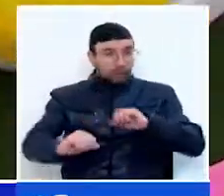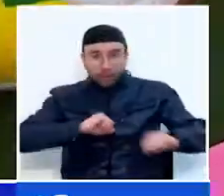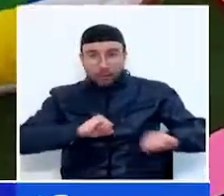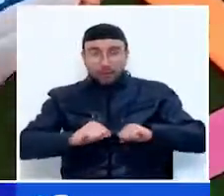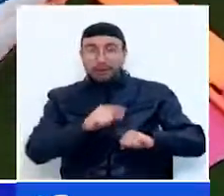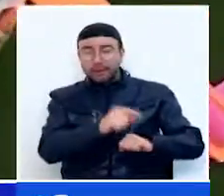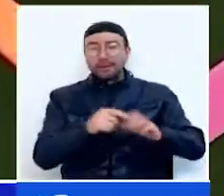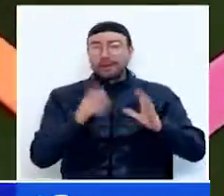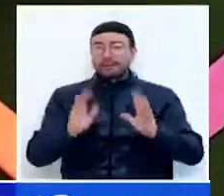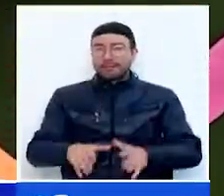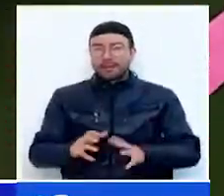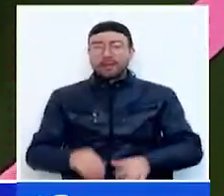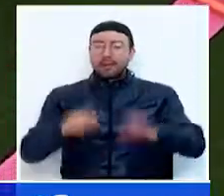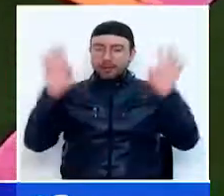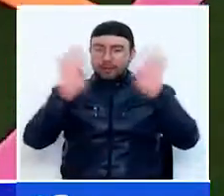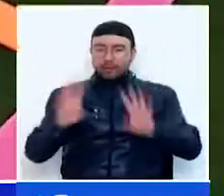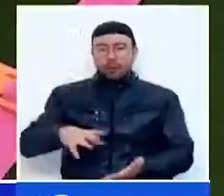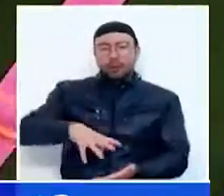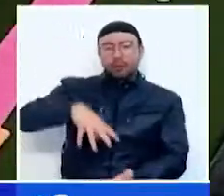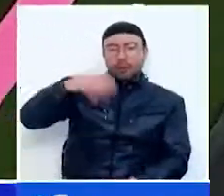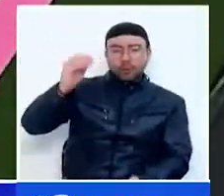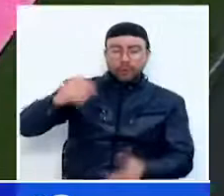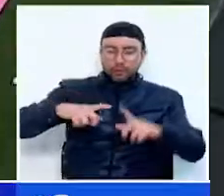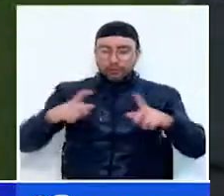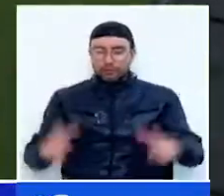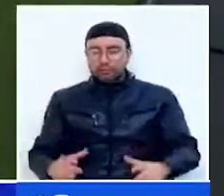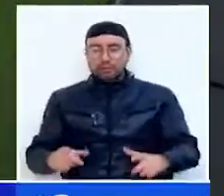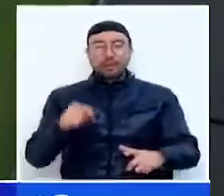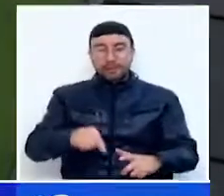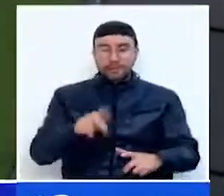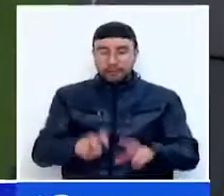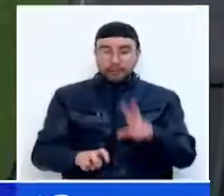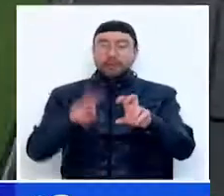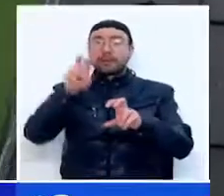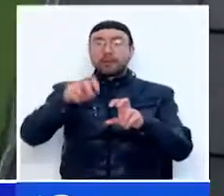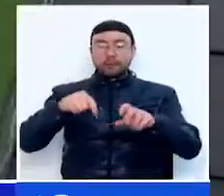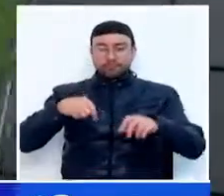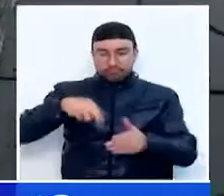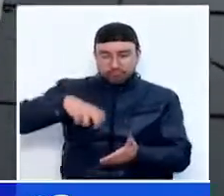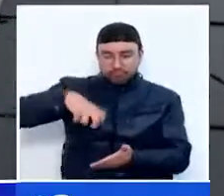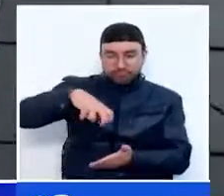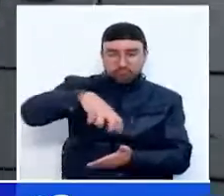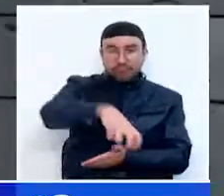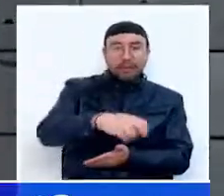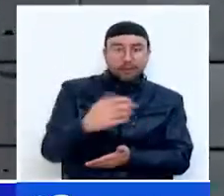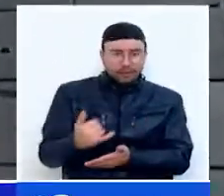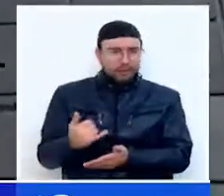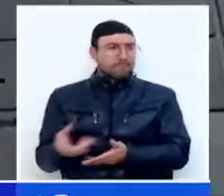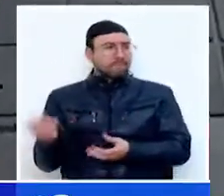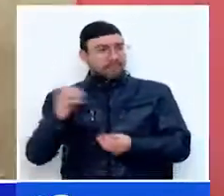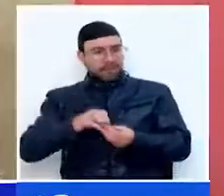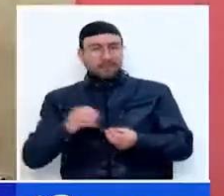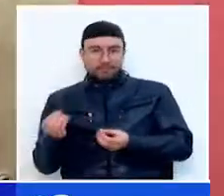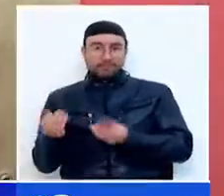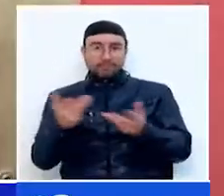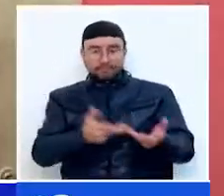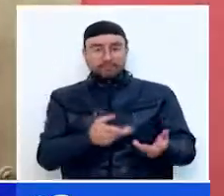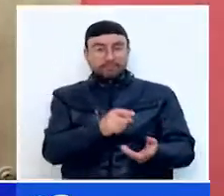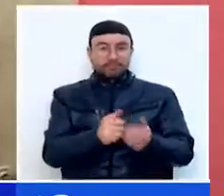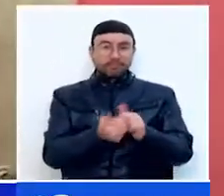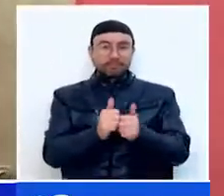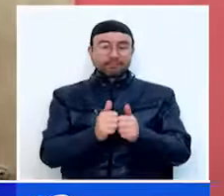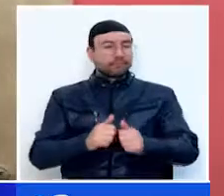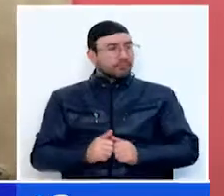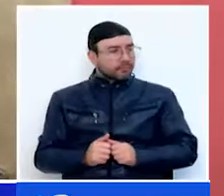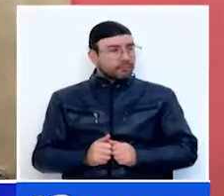cuentan balones, mallas, conos, discos, escaleras y demás implementación para la práctica de esta disciplina deportiva. Parece muy bacano que